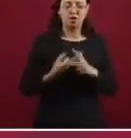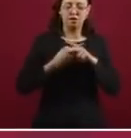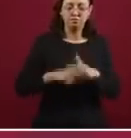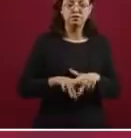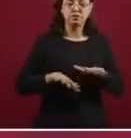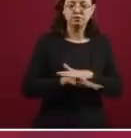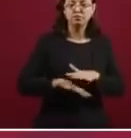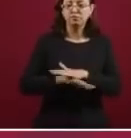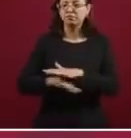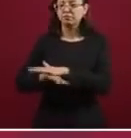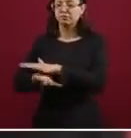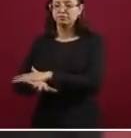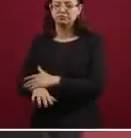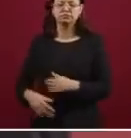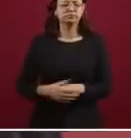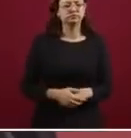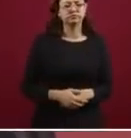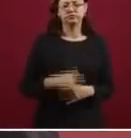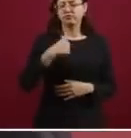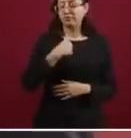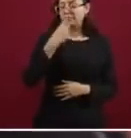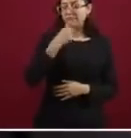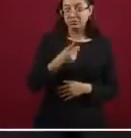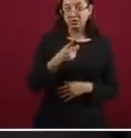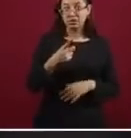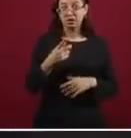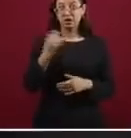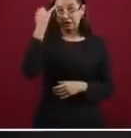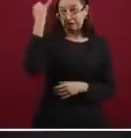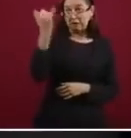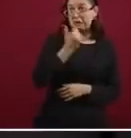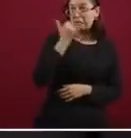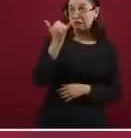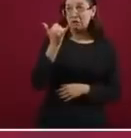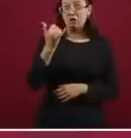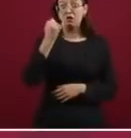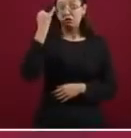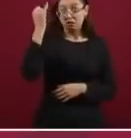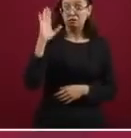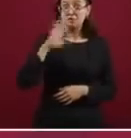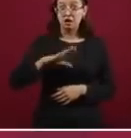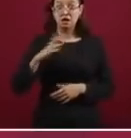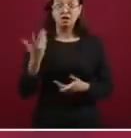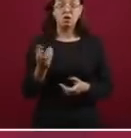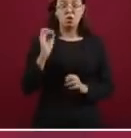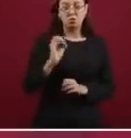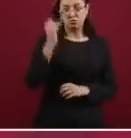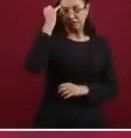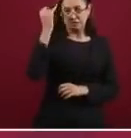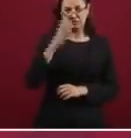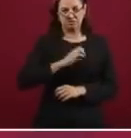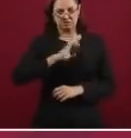y le contesté de que estábamos estigmatizando la corrupción que eso es lo que